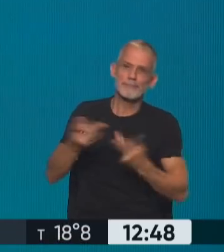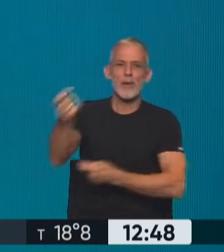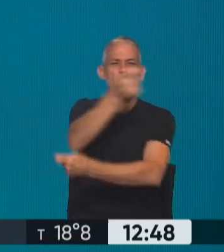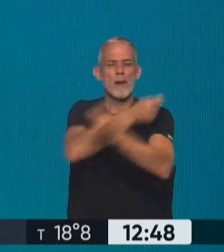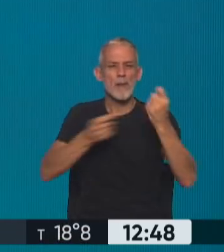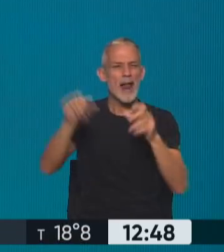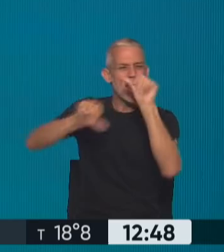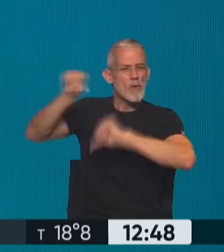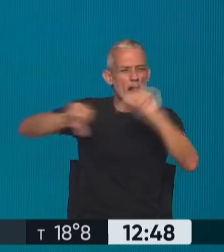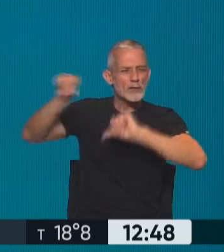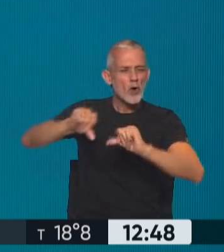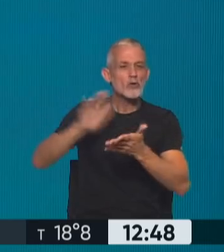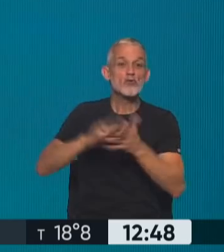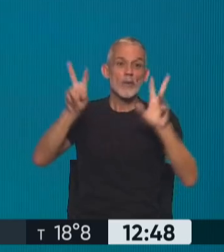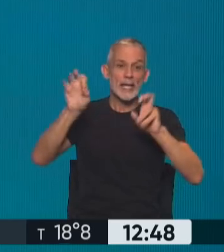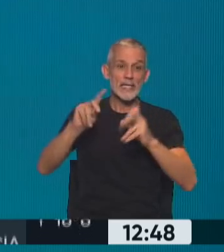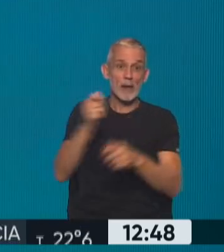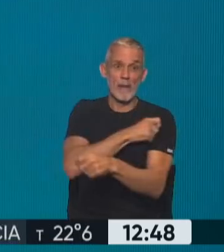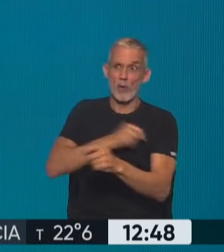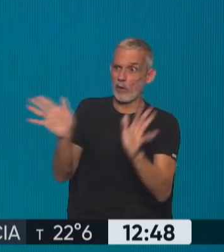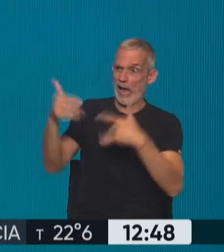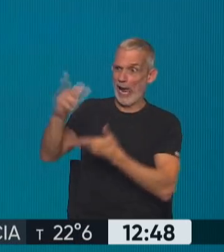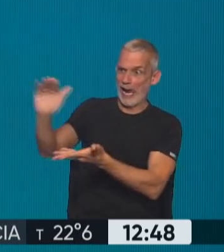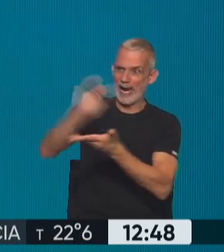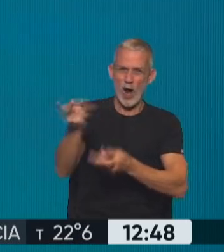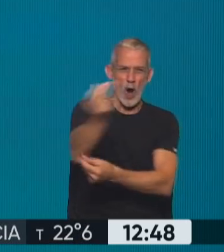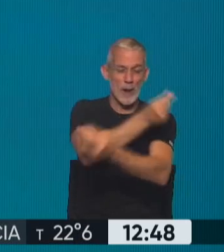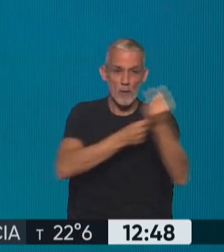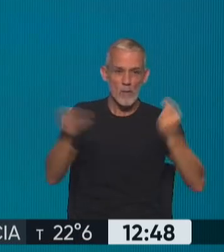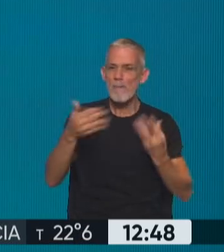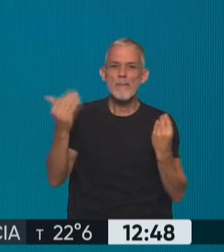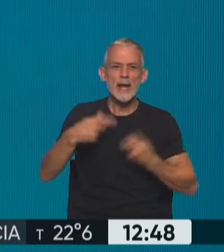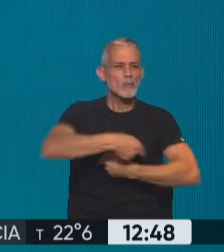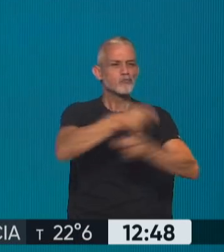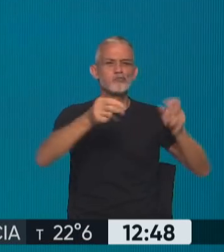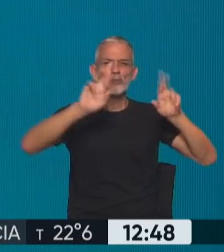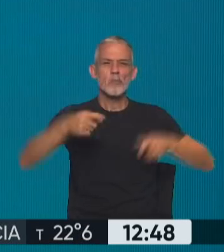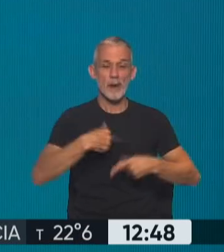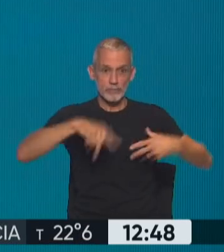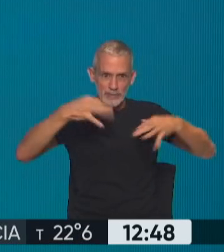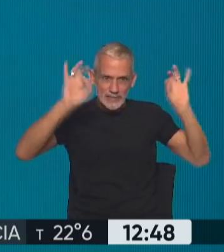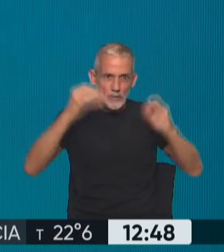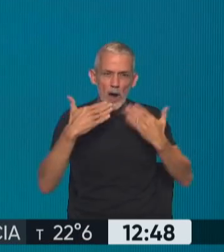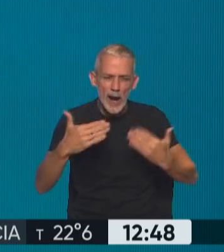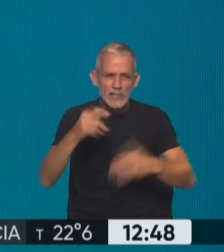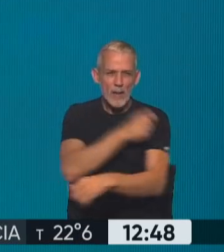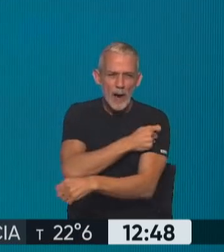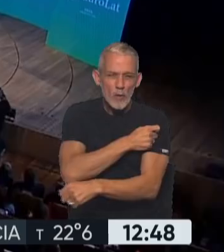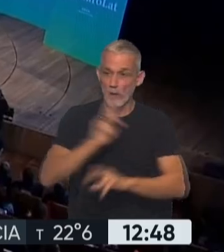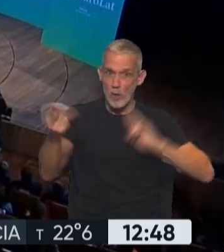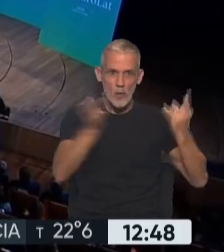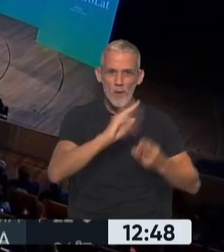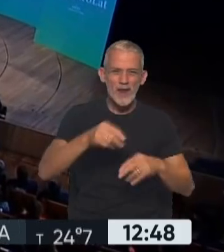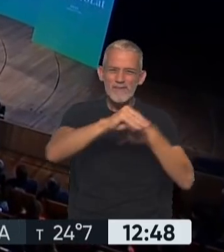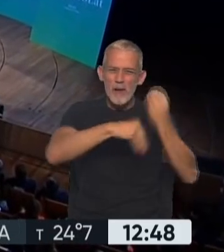los laboratorios, las vacunas, para que pudiéramos salvarnos y no morirnos nosotros y nuestros